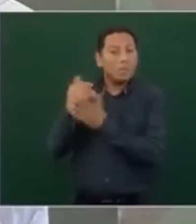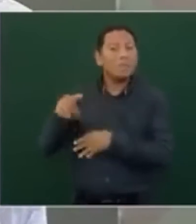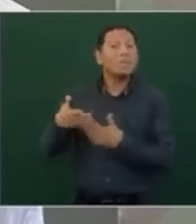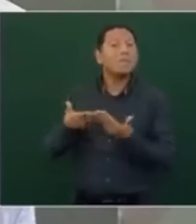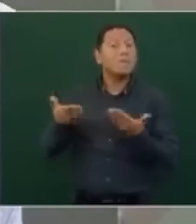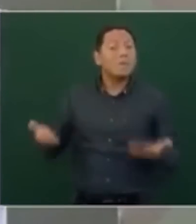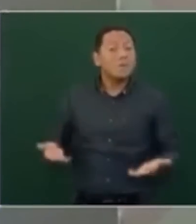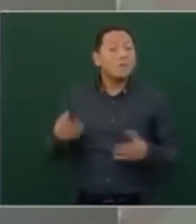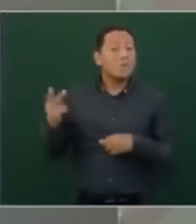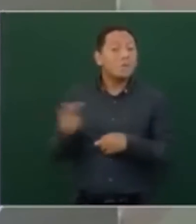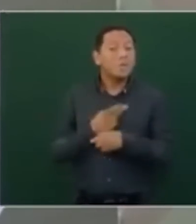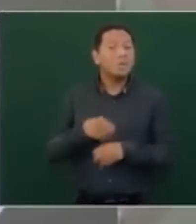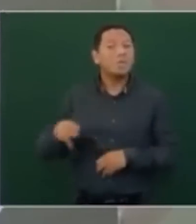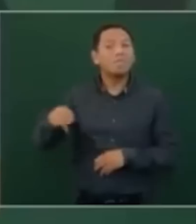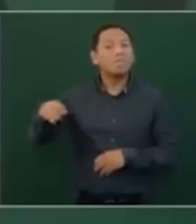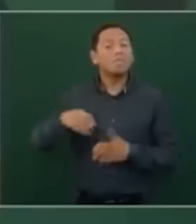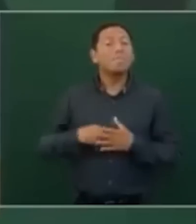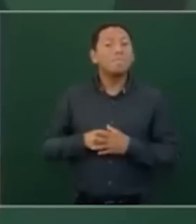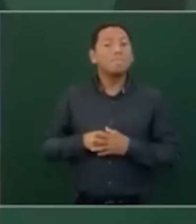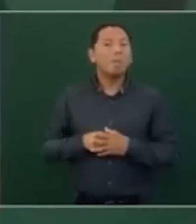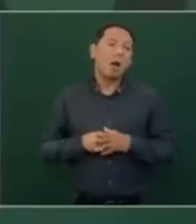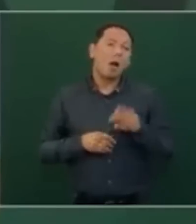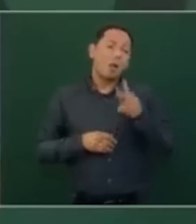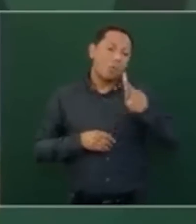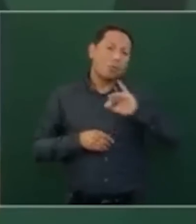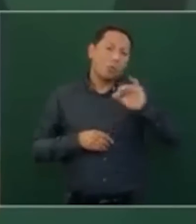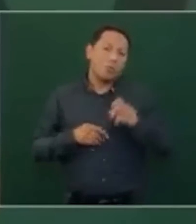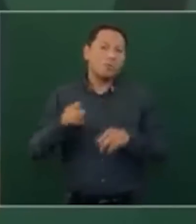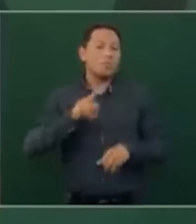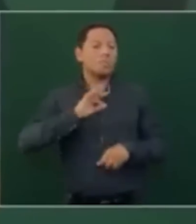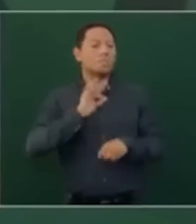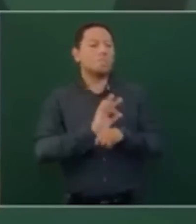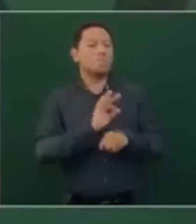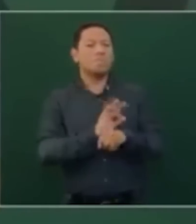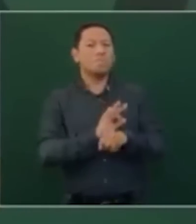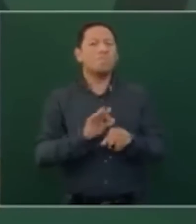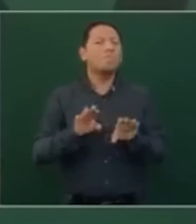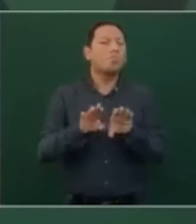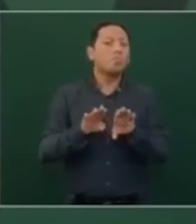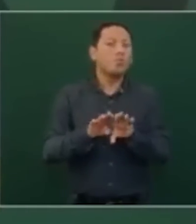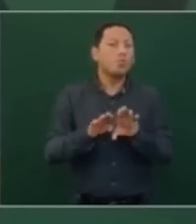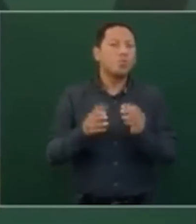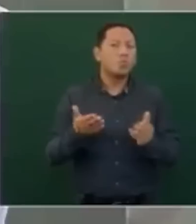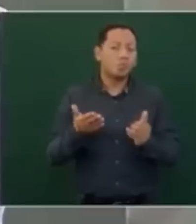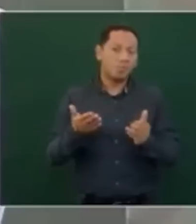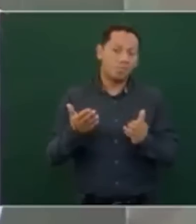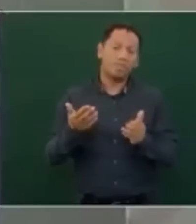encumbrando a el Poder Judicial, convirtiéndolo en un